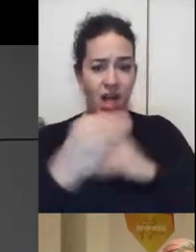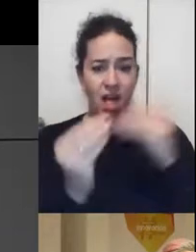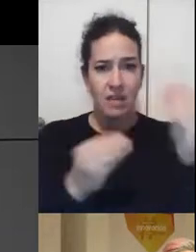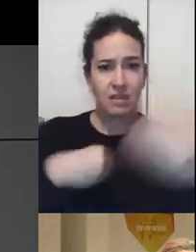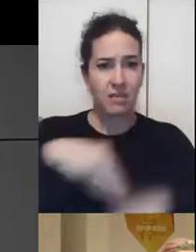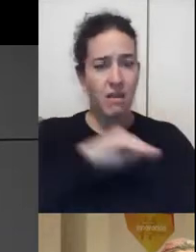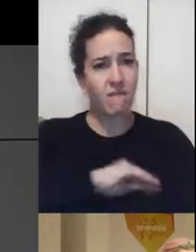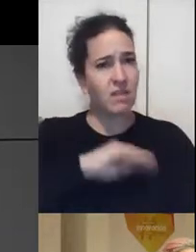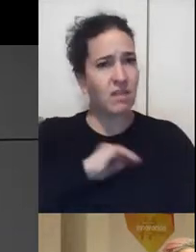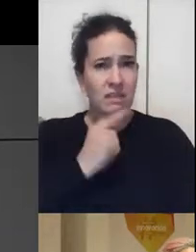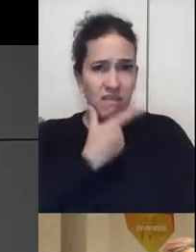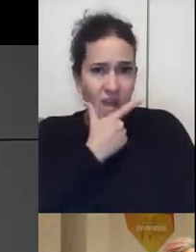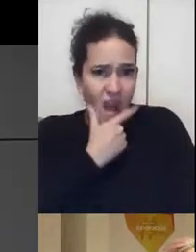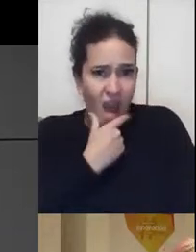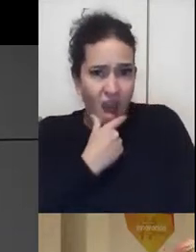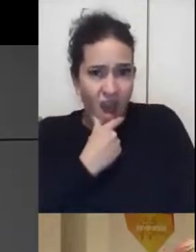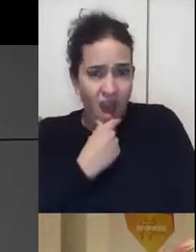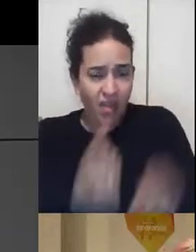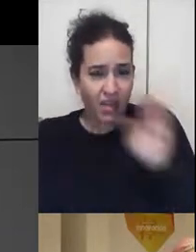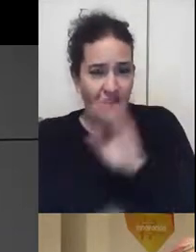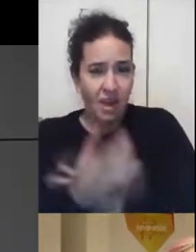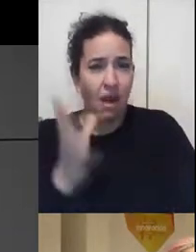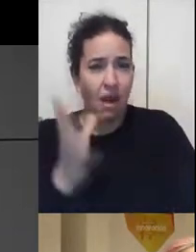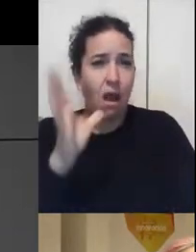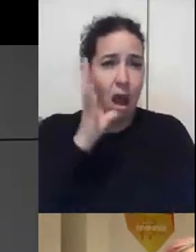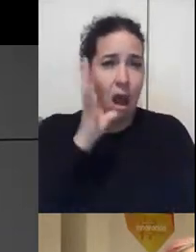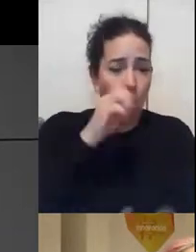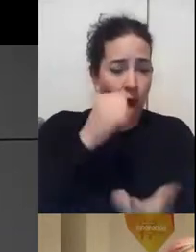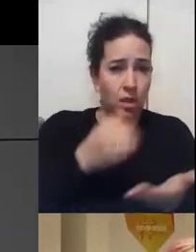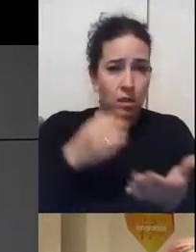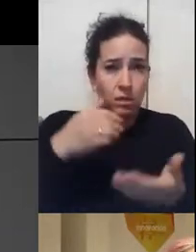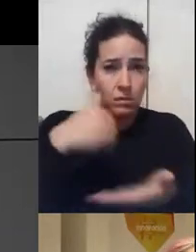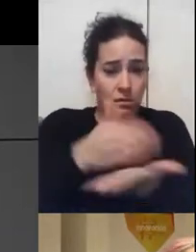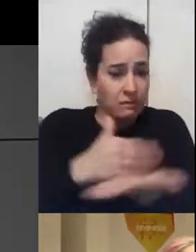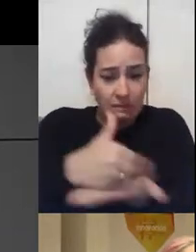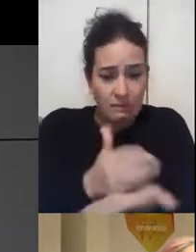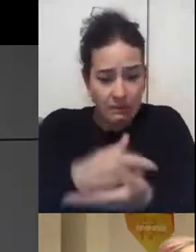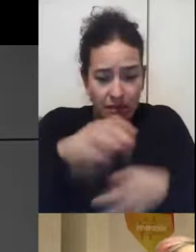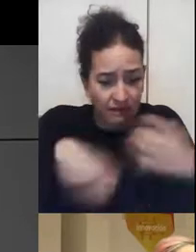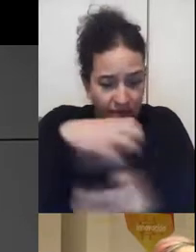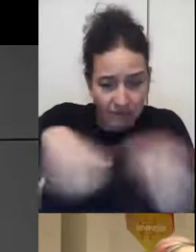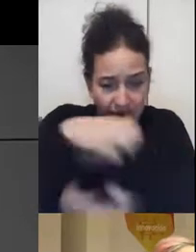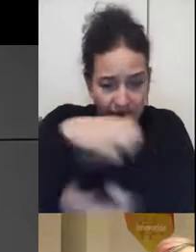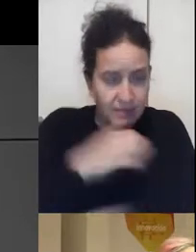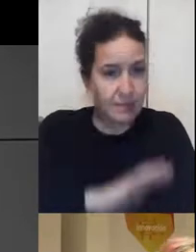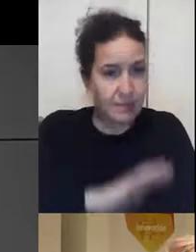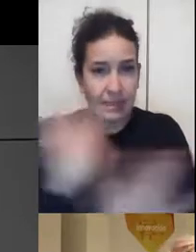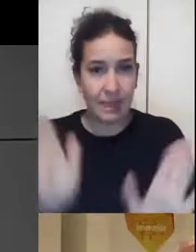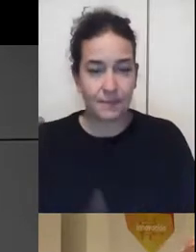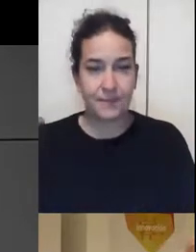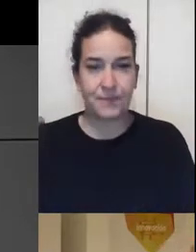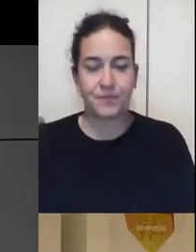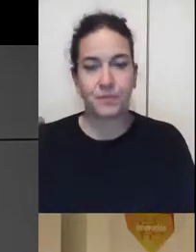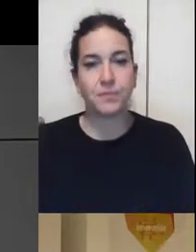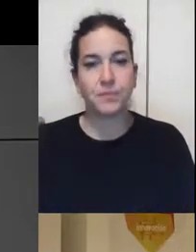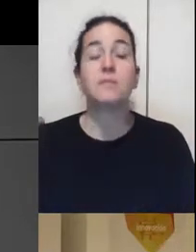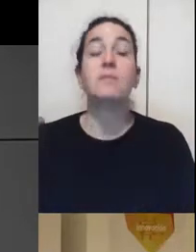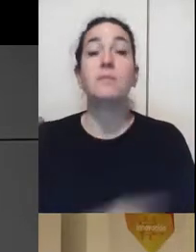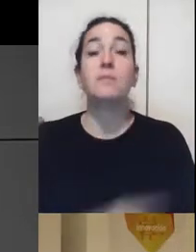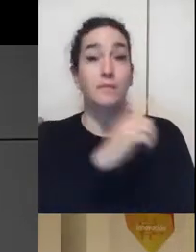muy sencillo de hacer, porque realmente más allá del agua y el triturado no tenía mucho. Esta otra